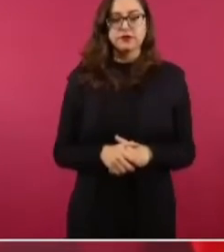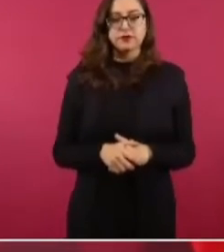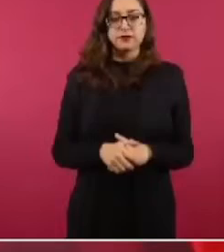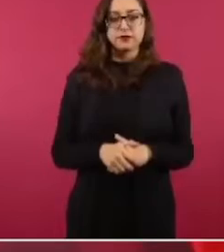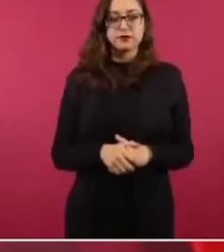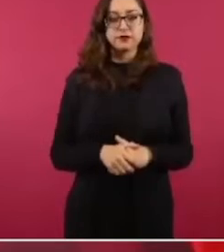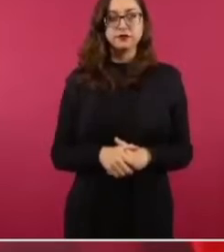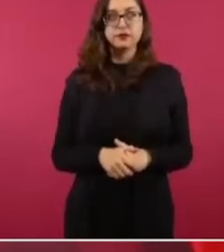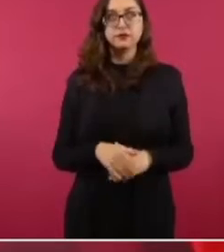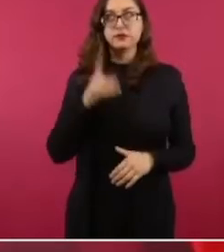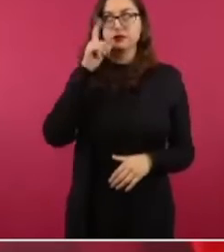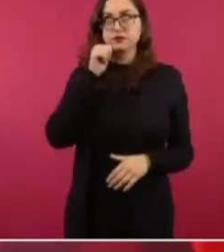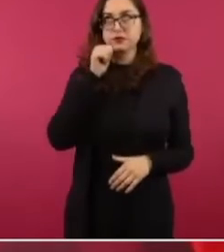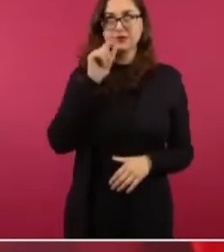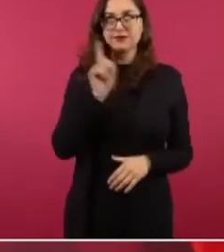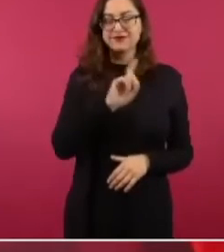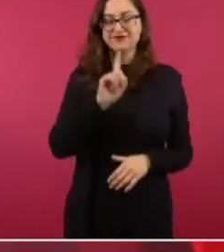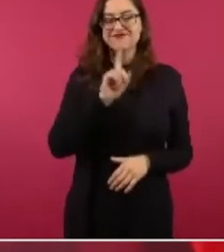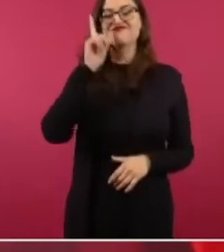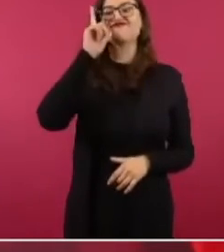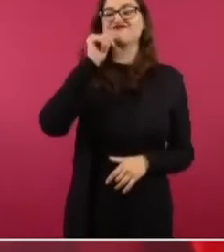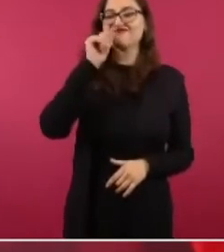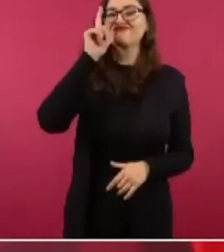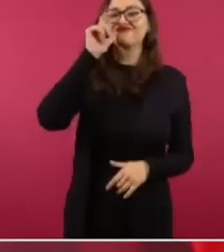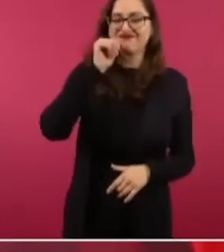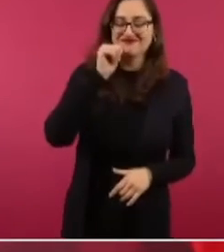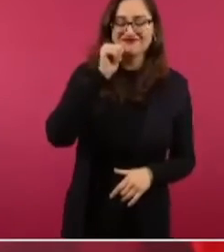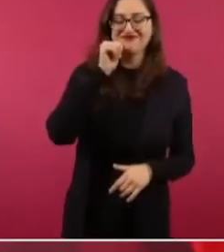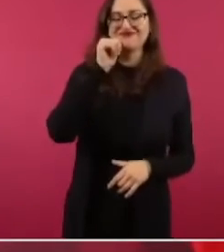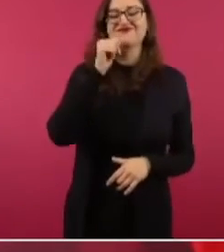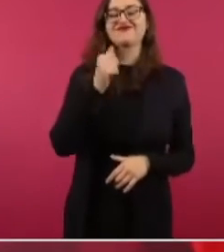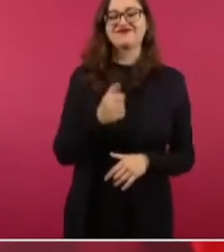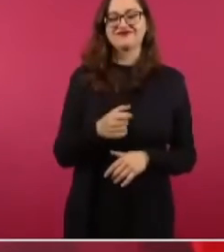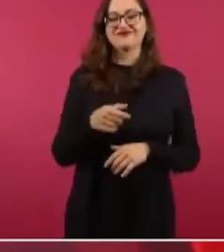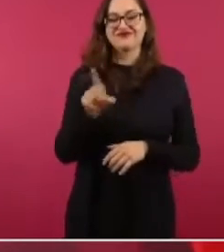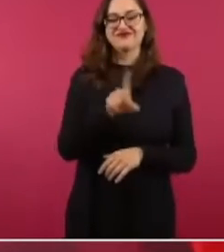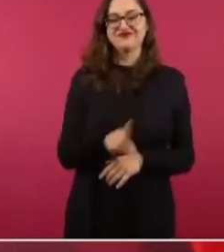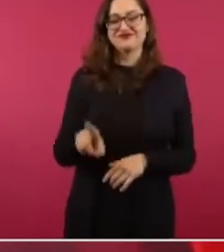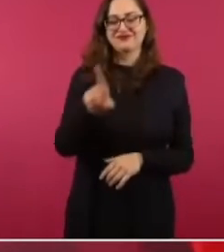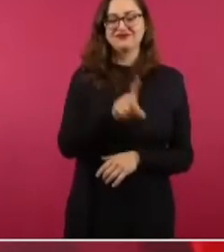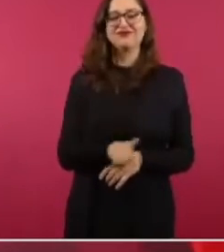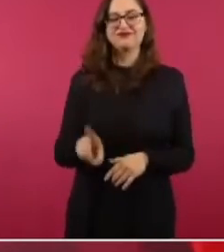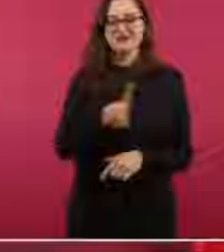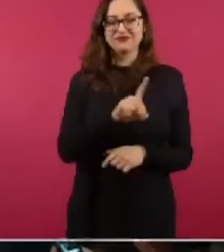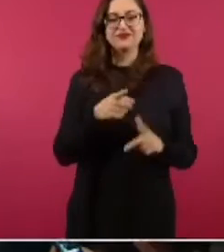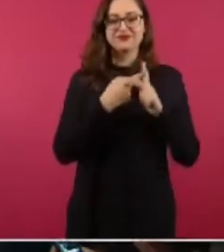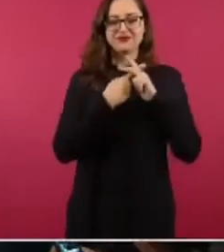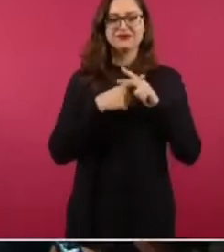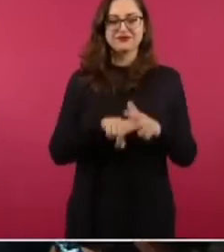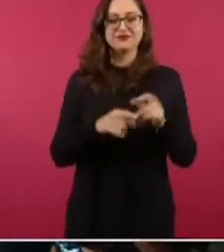Pasado mañana, ya me estoy adelantando, pasado mañana.